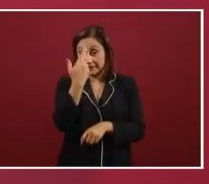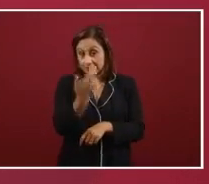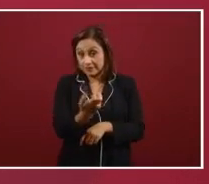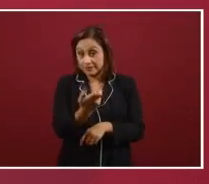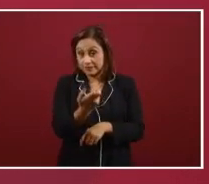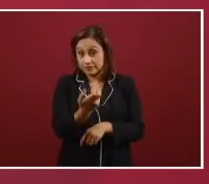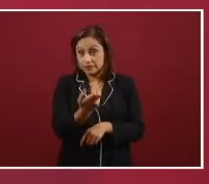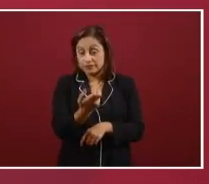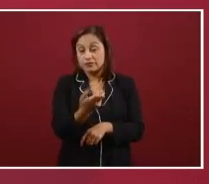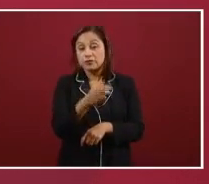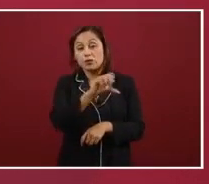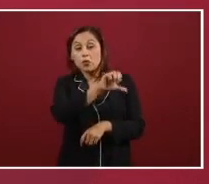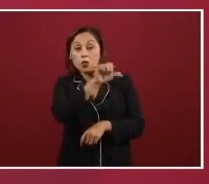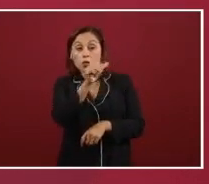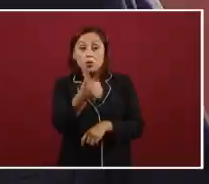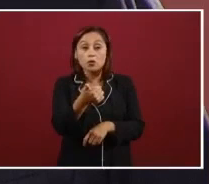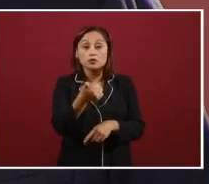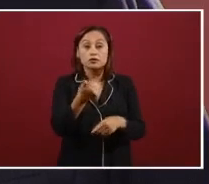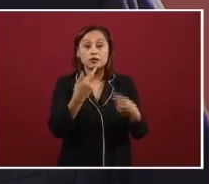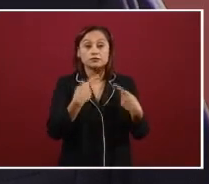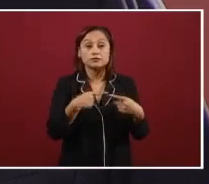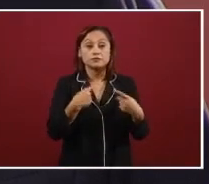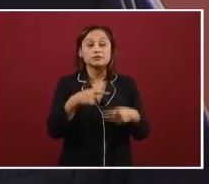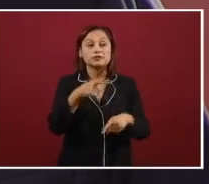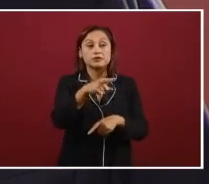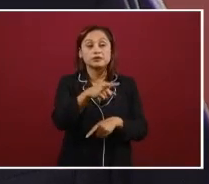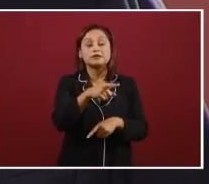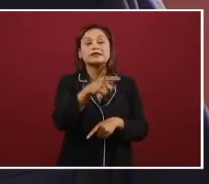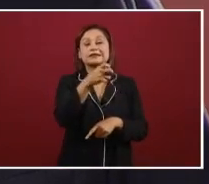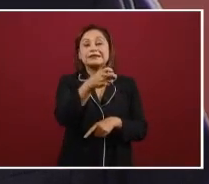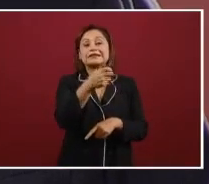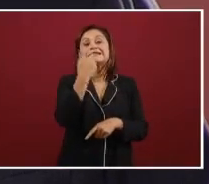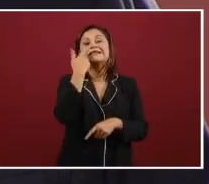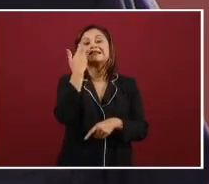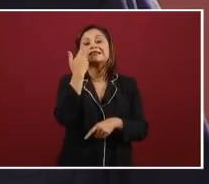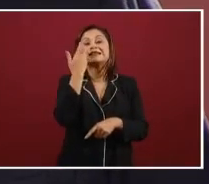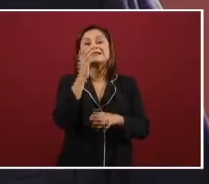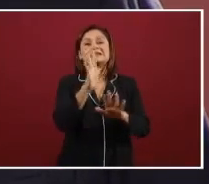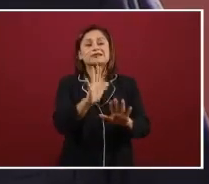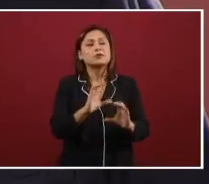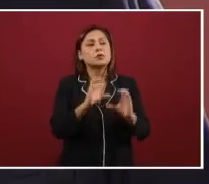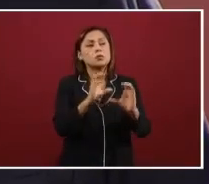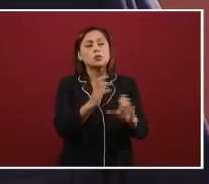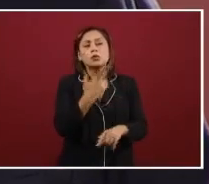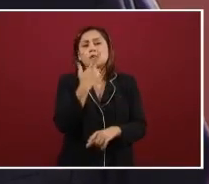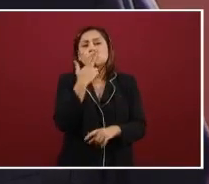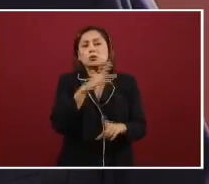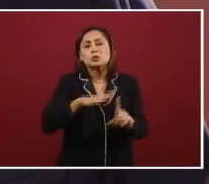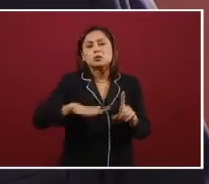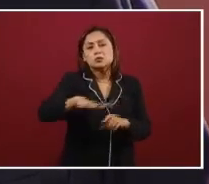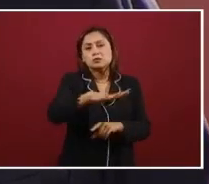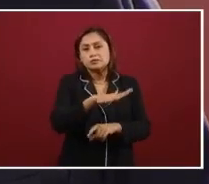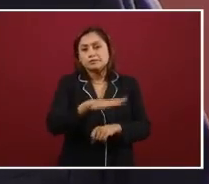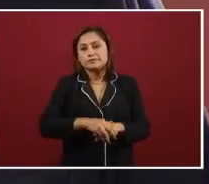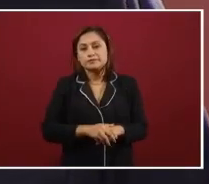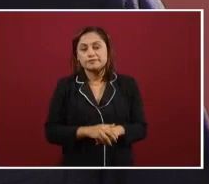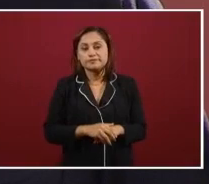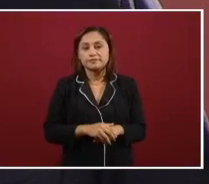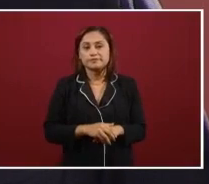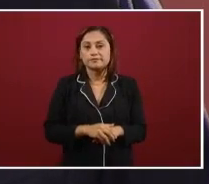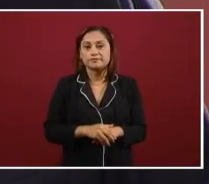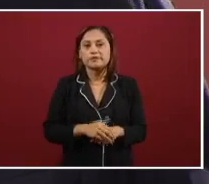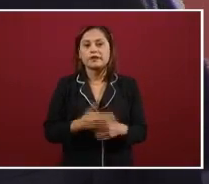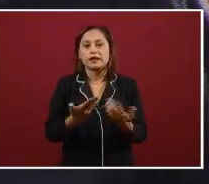quieren que no se altere, no se afecte el medio ambiente. Luego, no se